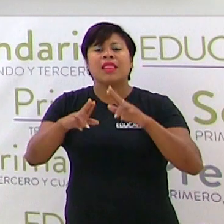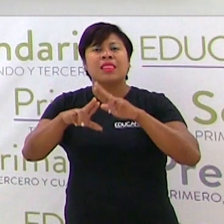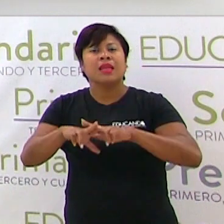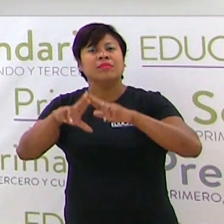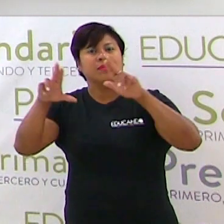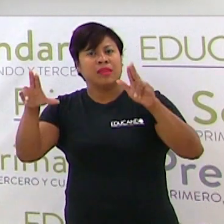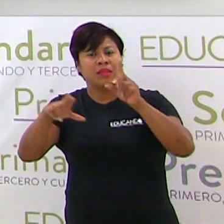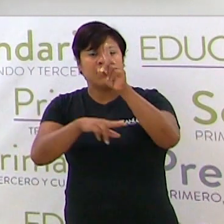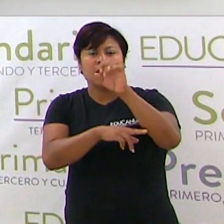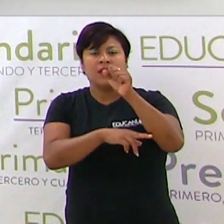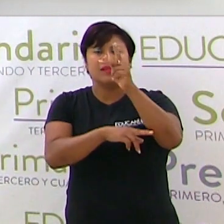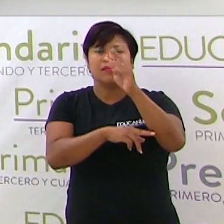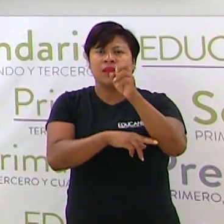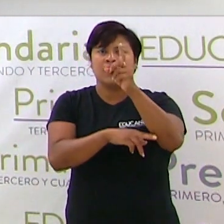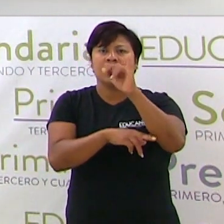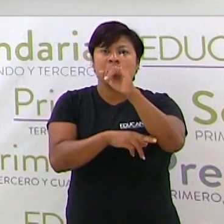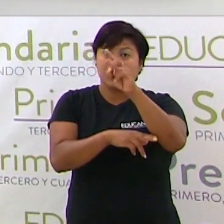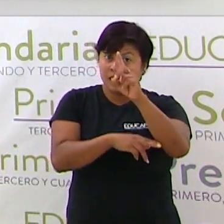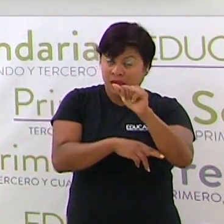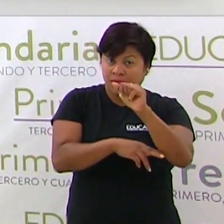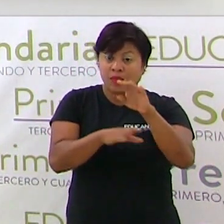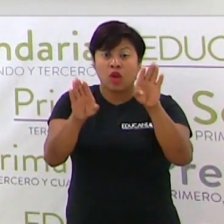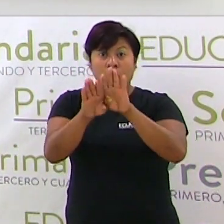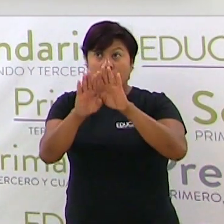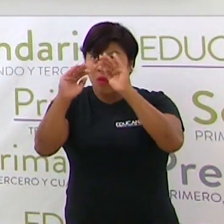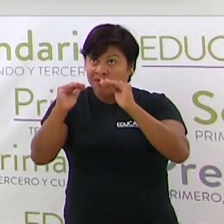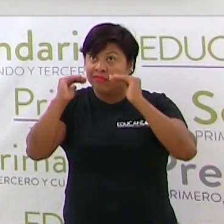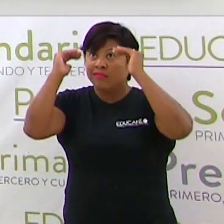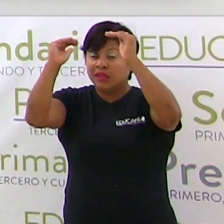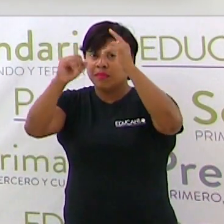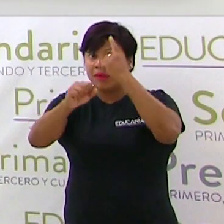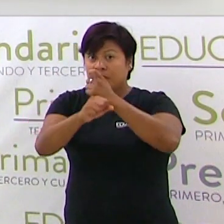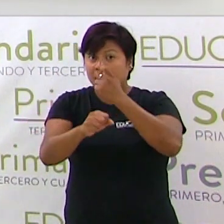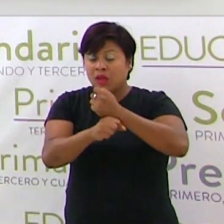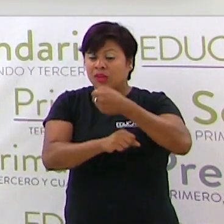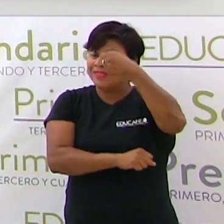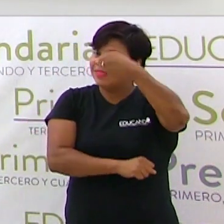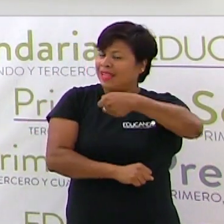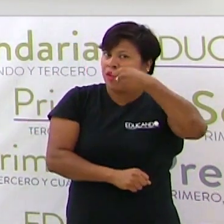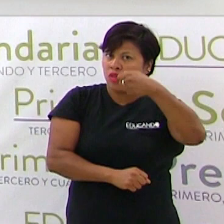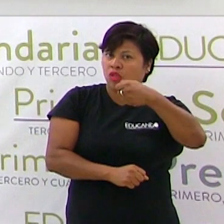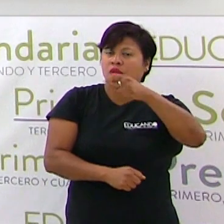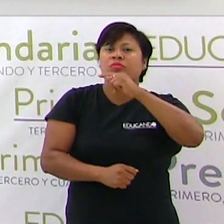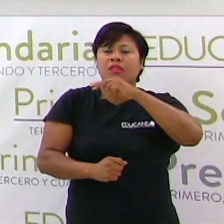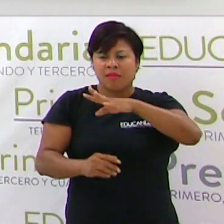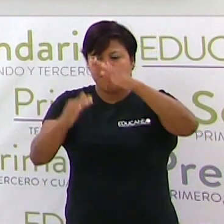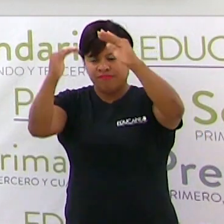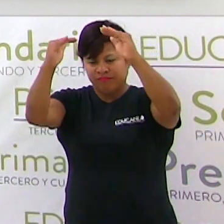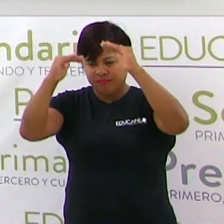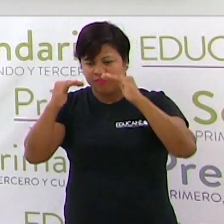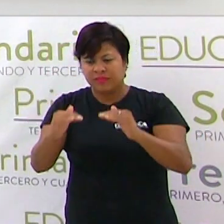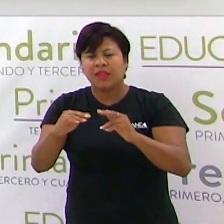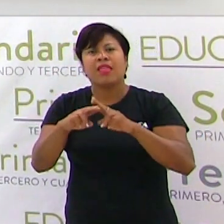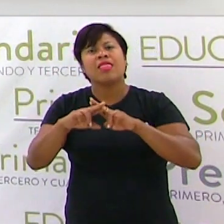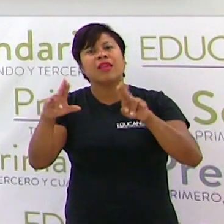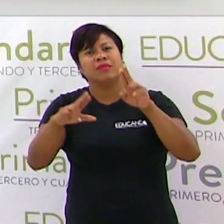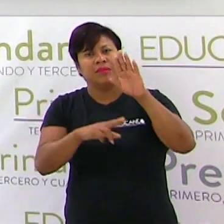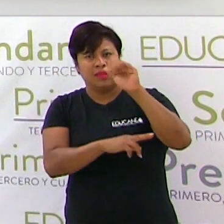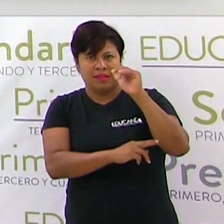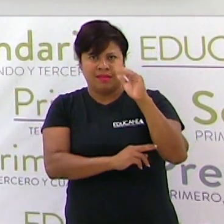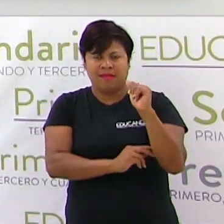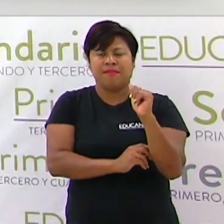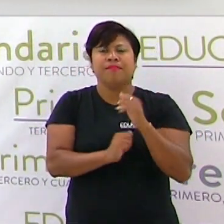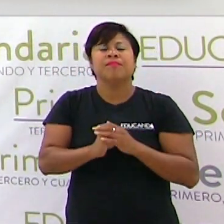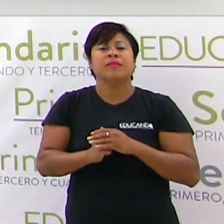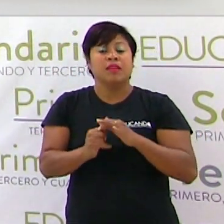despedida. Así como hubo un saludo, acá hay una despedida. Y